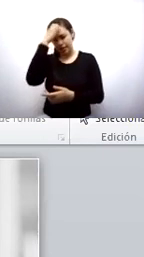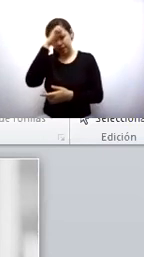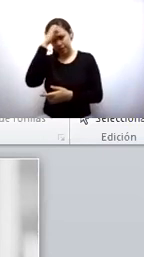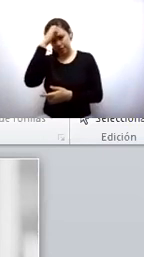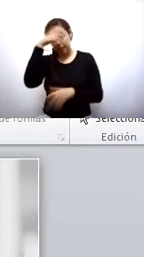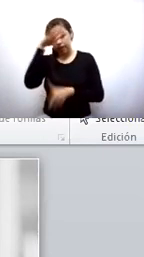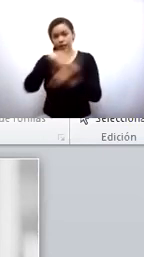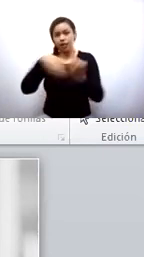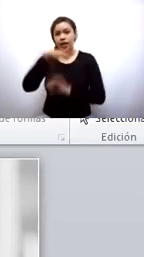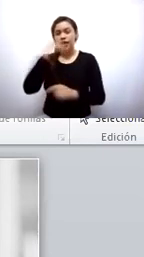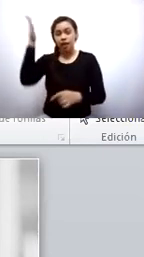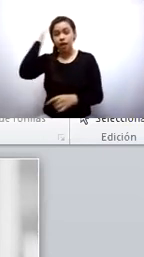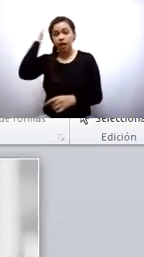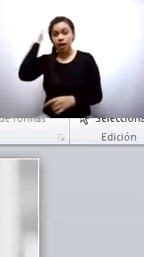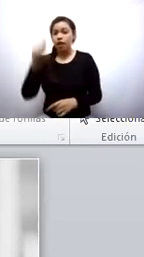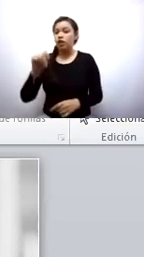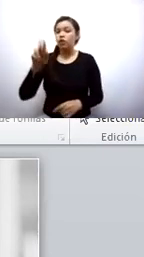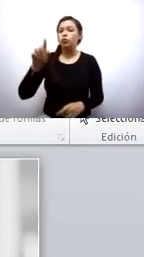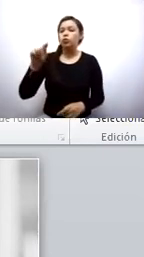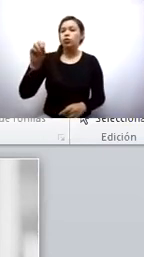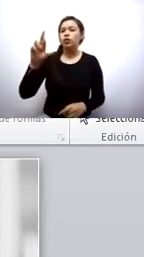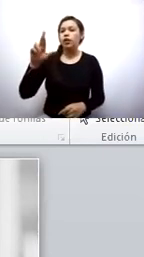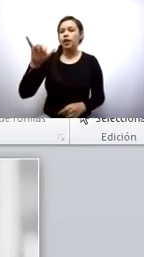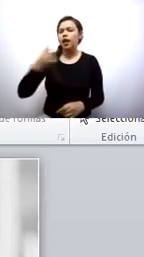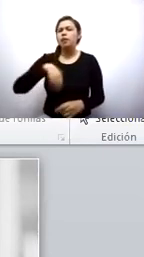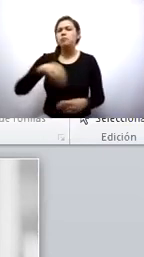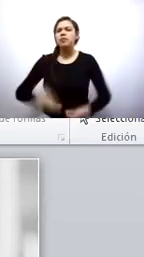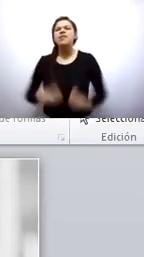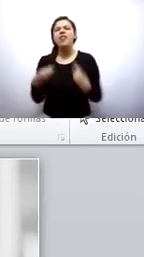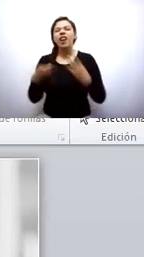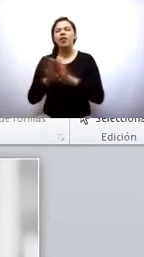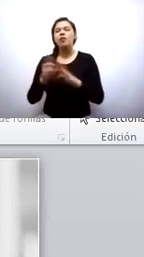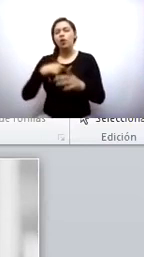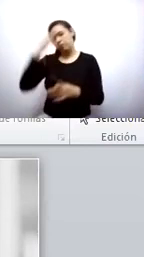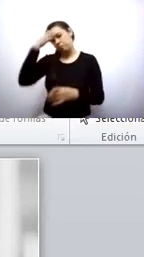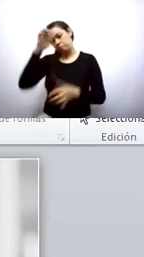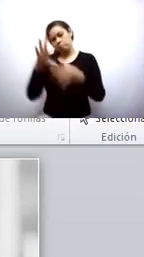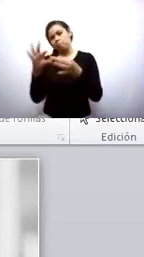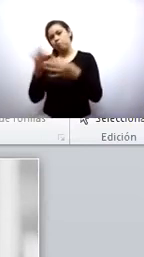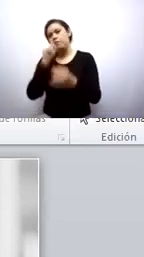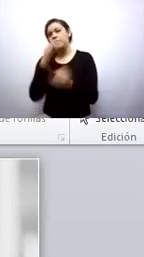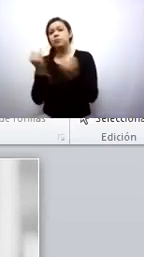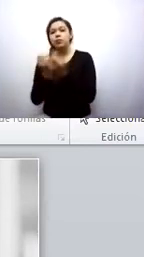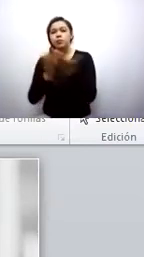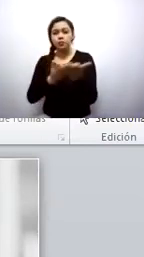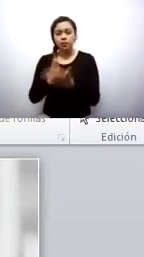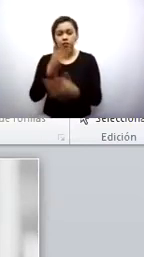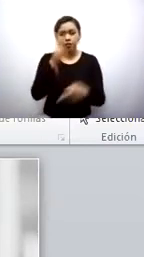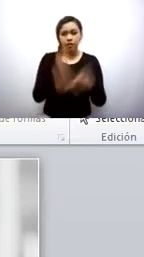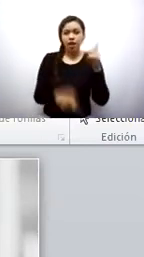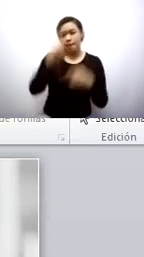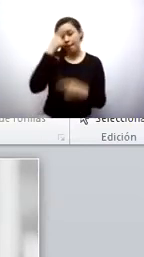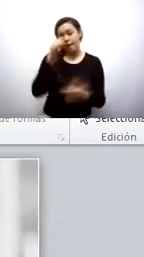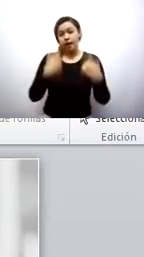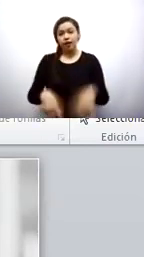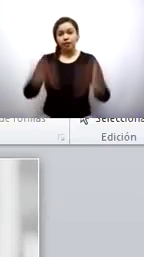de la tutoría, cómo lo hemos vivido, y vamos a hacer una pequeña intervención con respecto a una